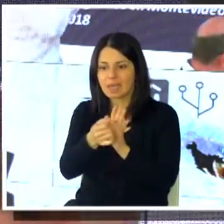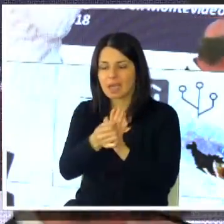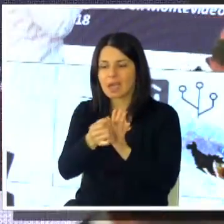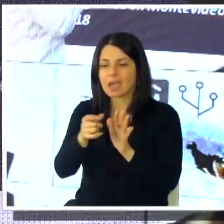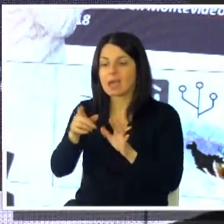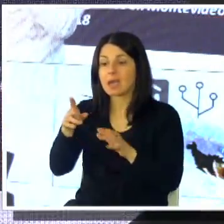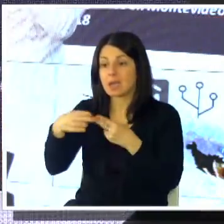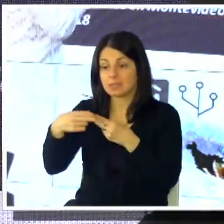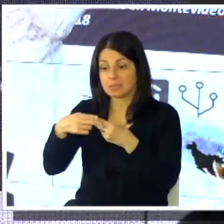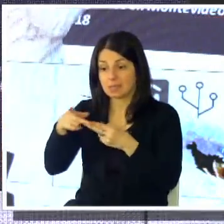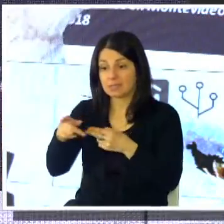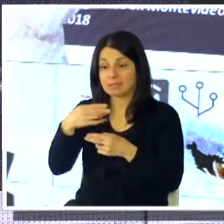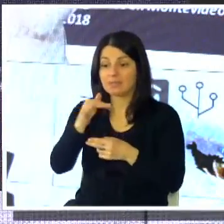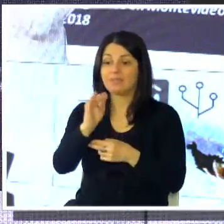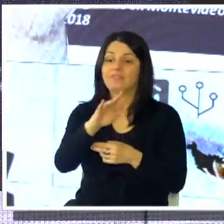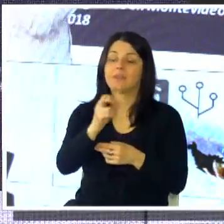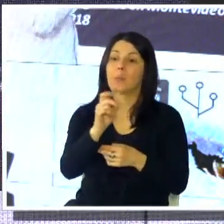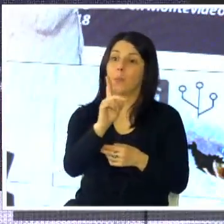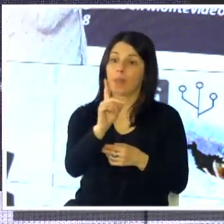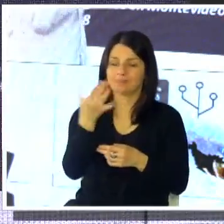que explicó muy bien Miguel,